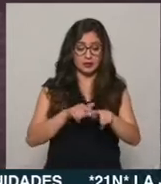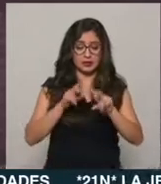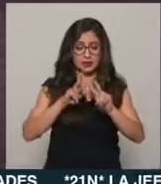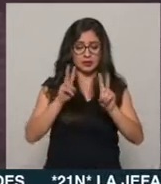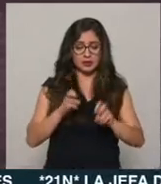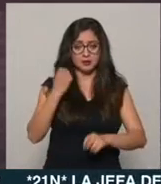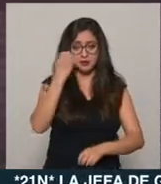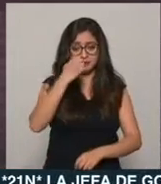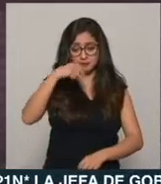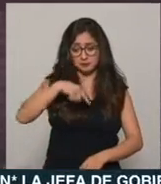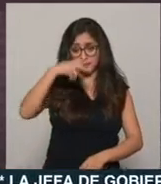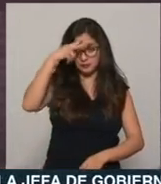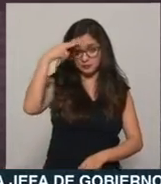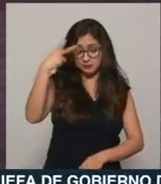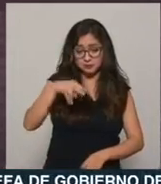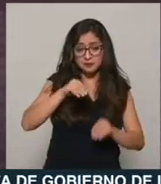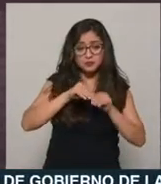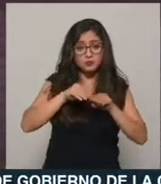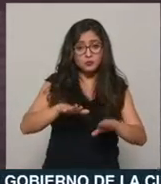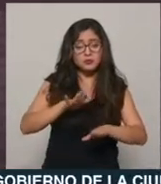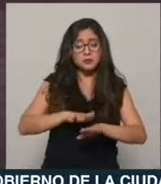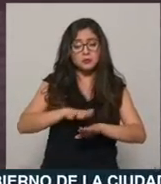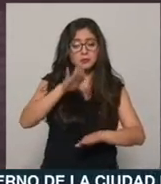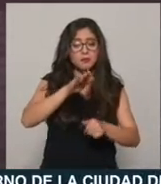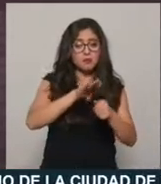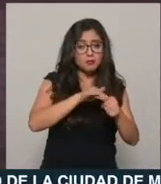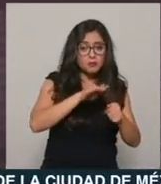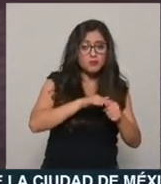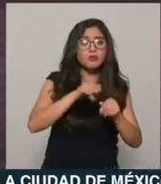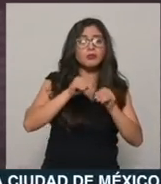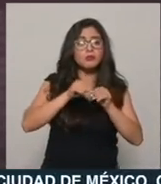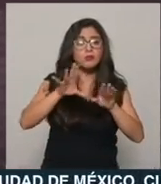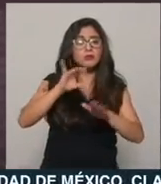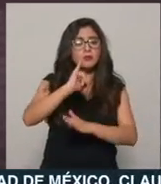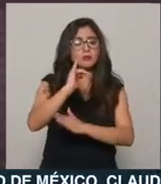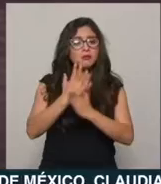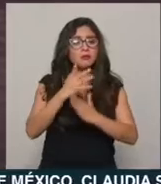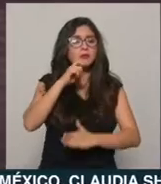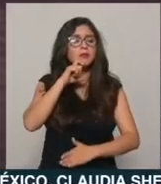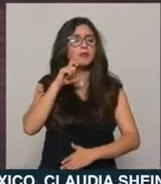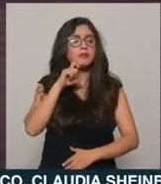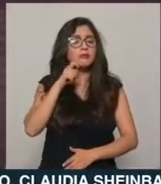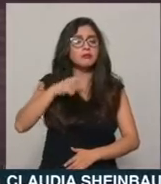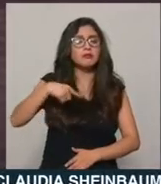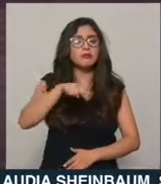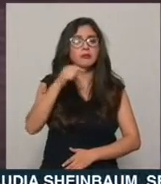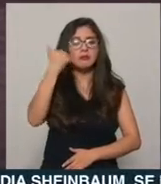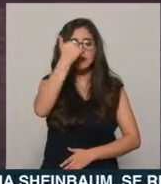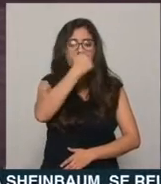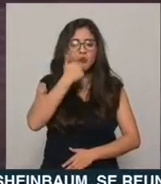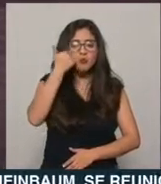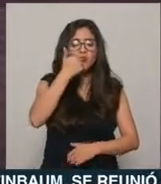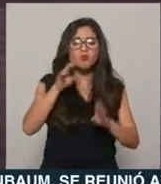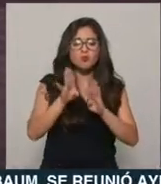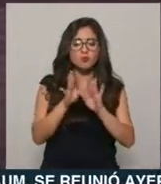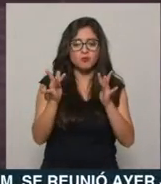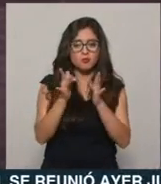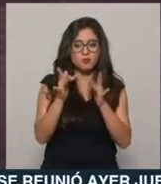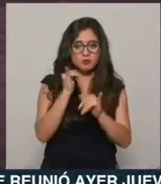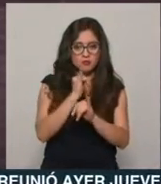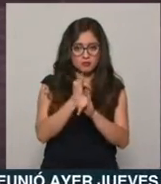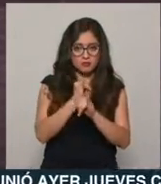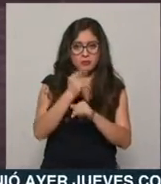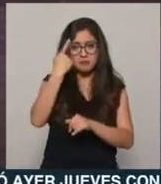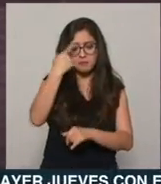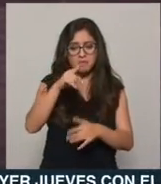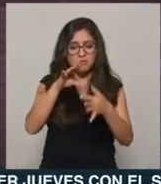en México. Siguen aumentando los casos de acoso y también manejo de imágenes sexuales entre los alumnos, principalmente en medios digitales. Para hablarnos de los